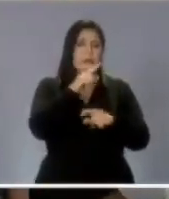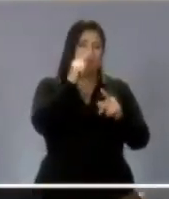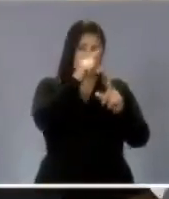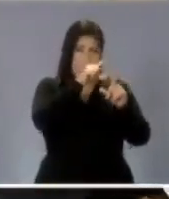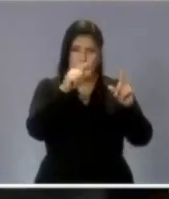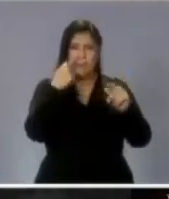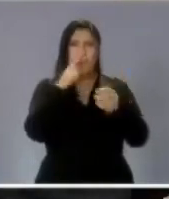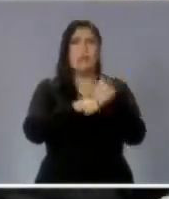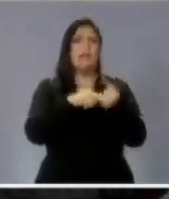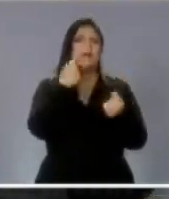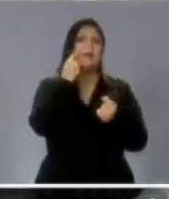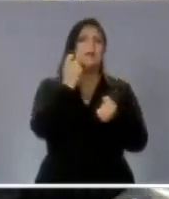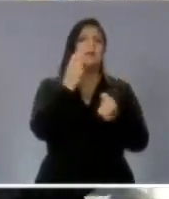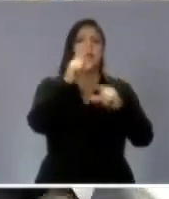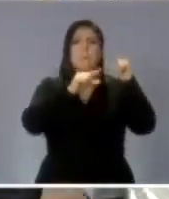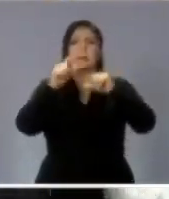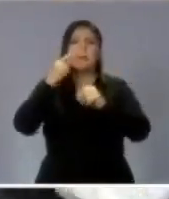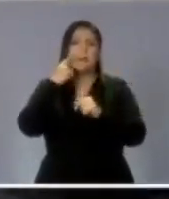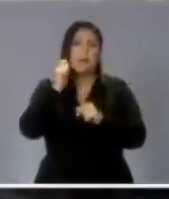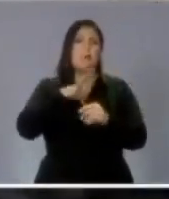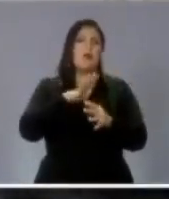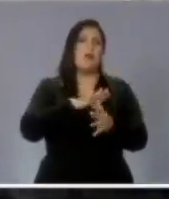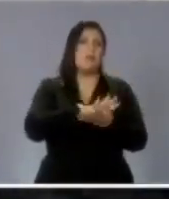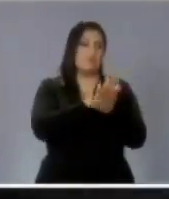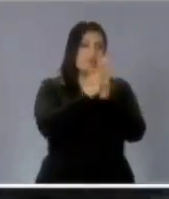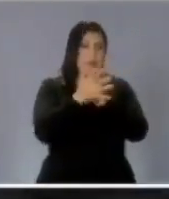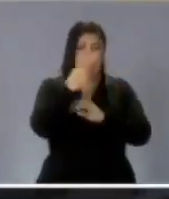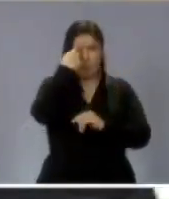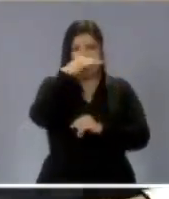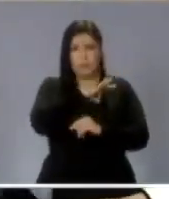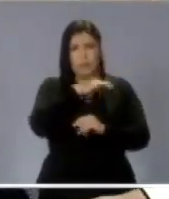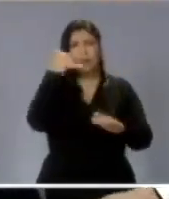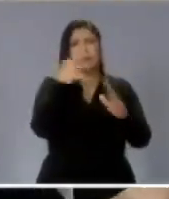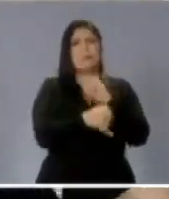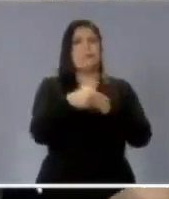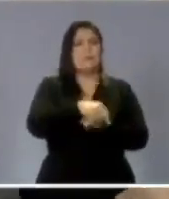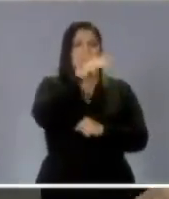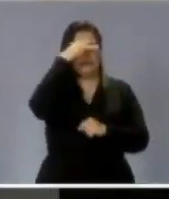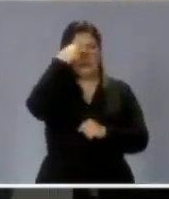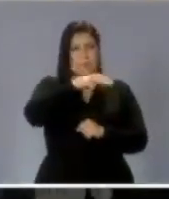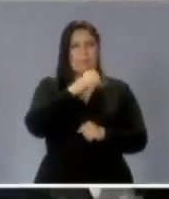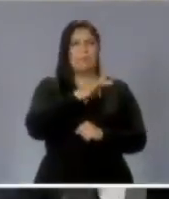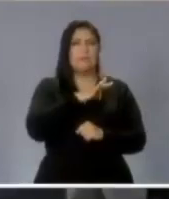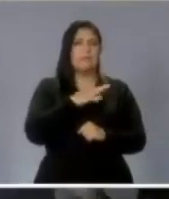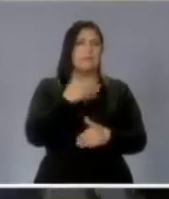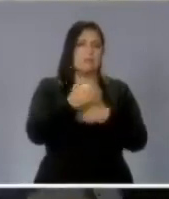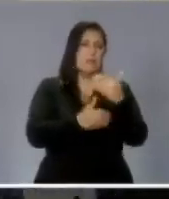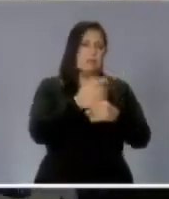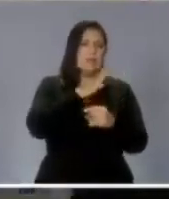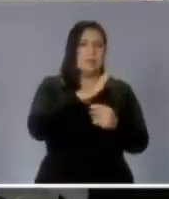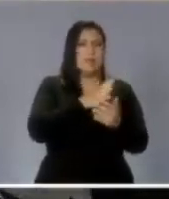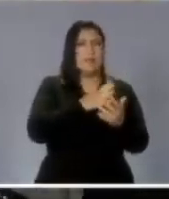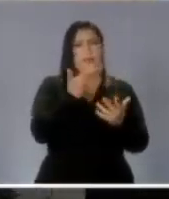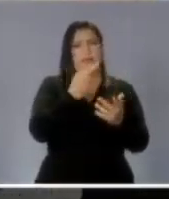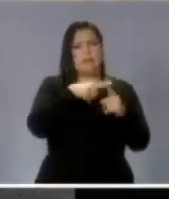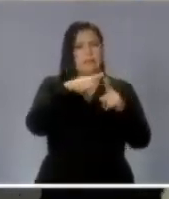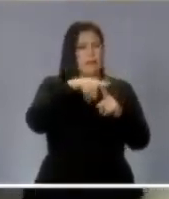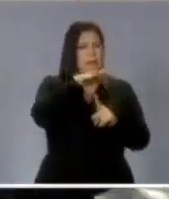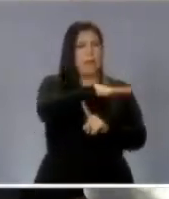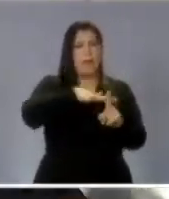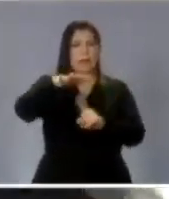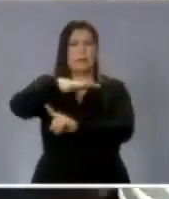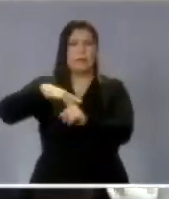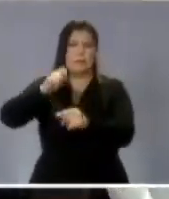las cuales se da cuenta de una transformación dijo profunda en múltiples ámbitos de la vida nacional